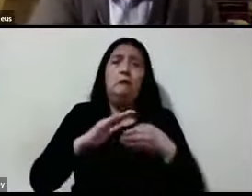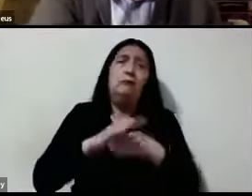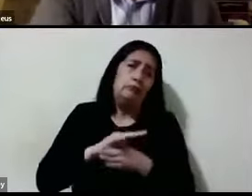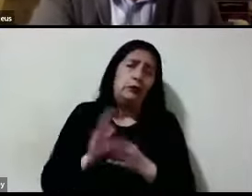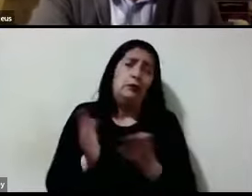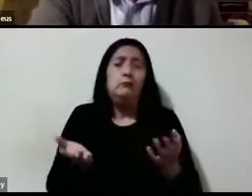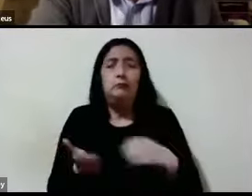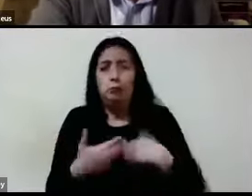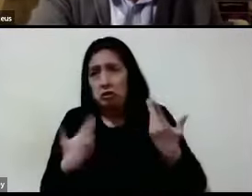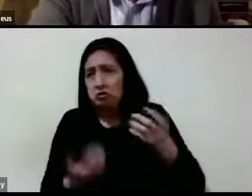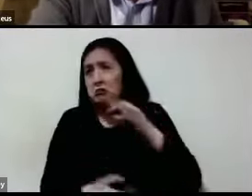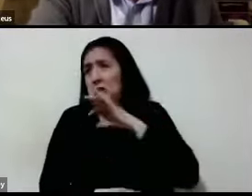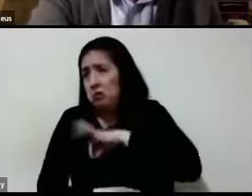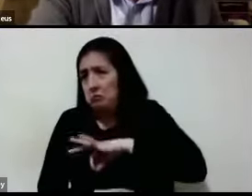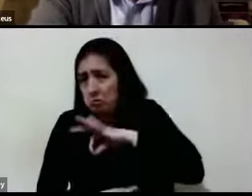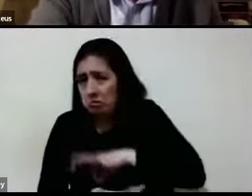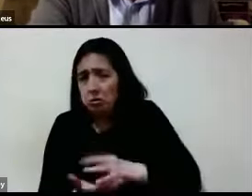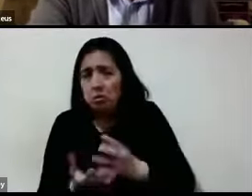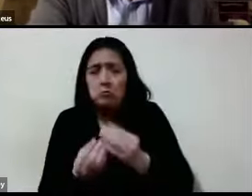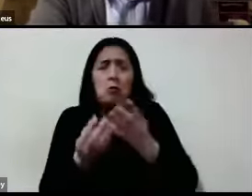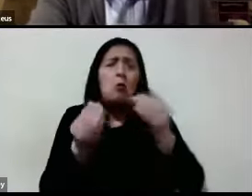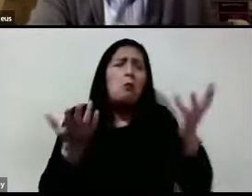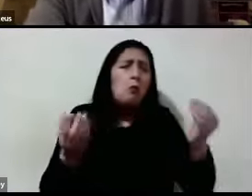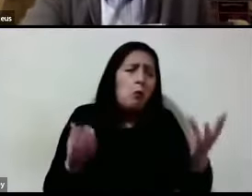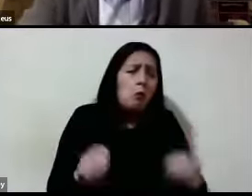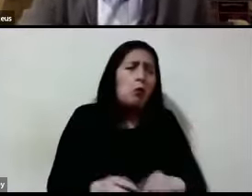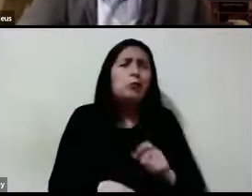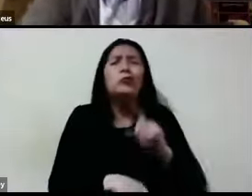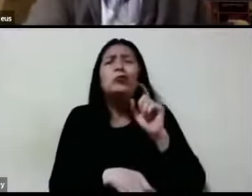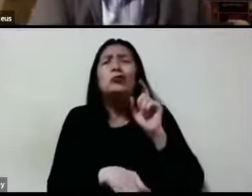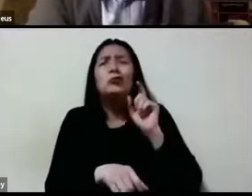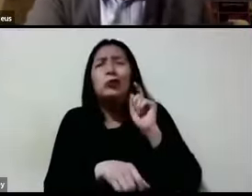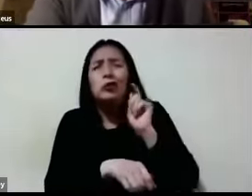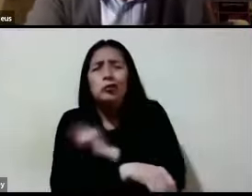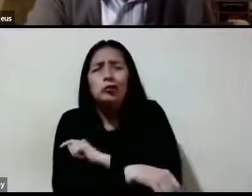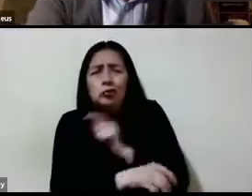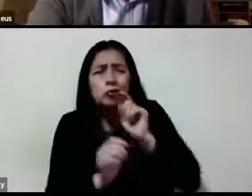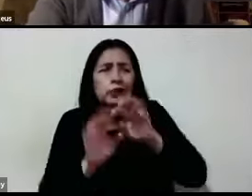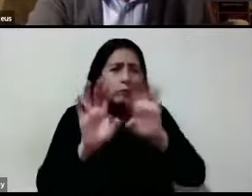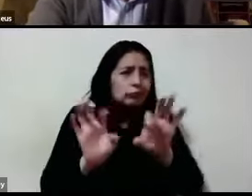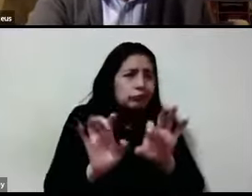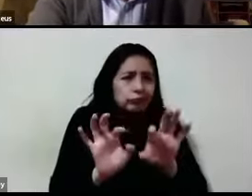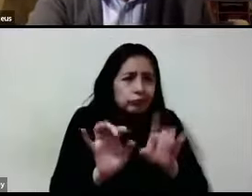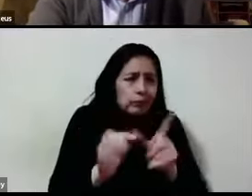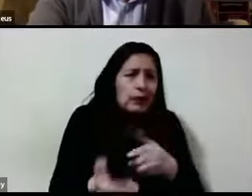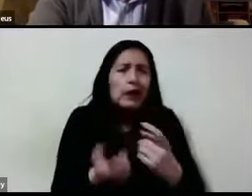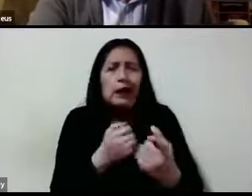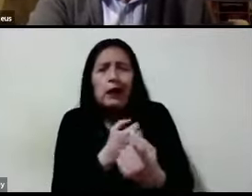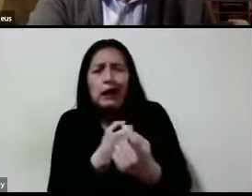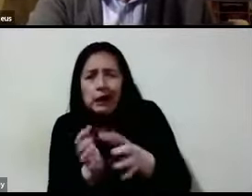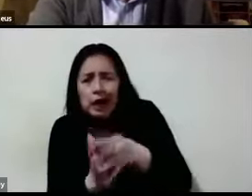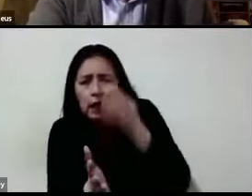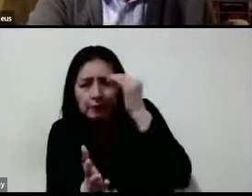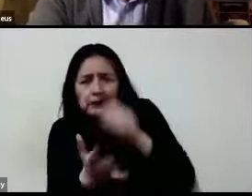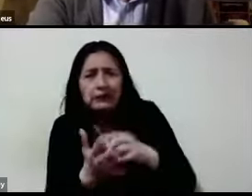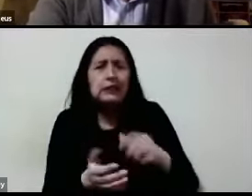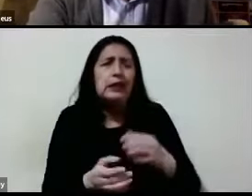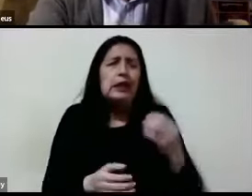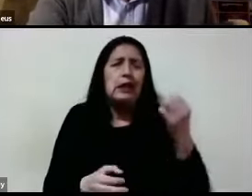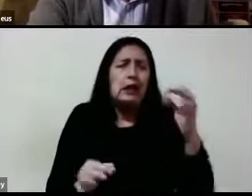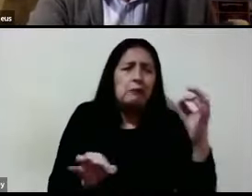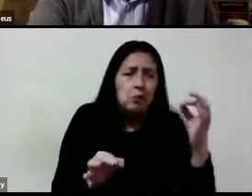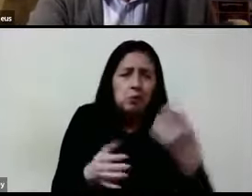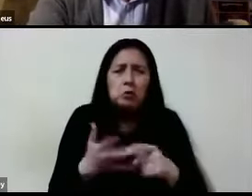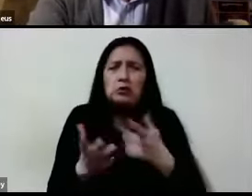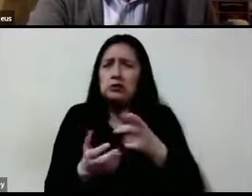ejemplo, aprovechar los miles de tutoriales que hay para hacer ejercicios, para aprender un instrumento musical. O sea, ahora ellos tienen la